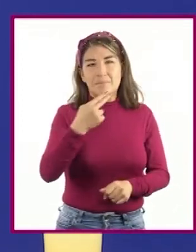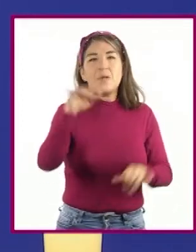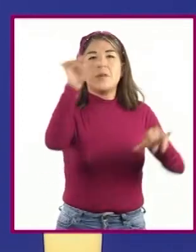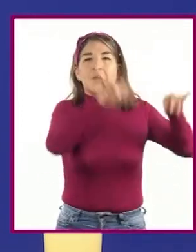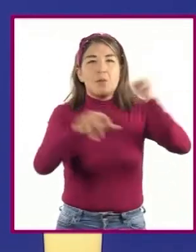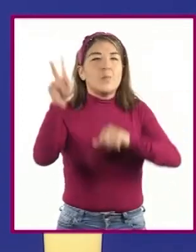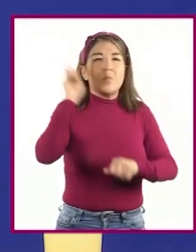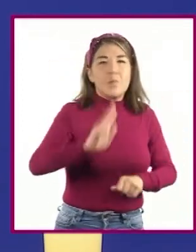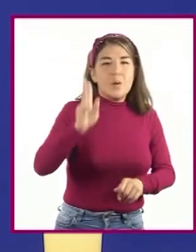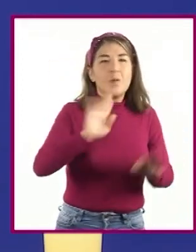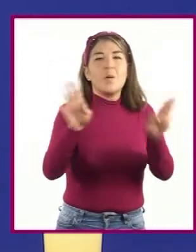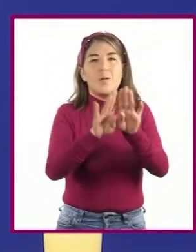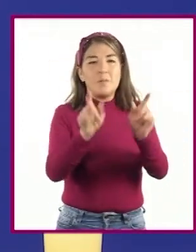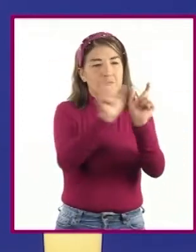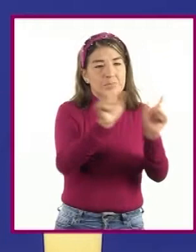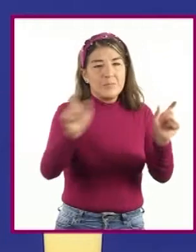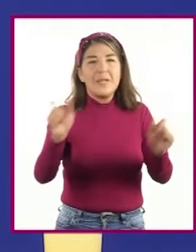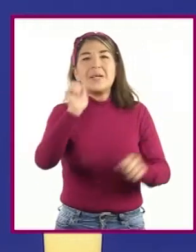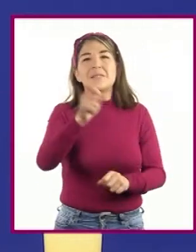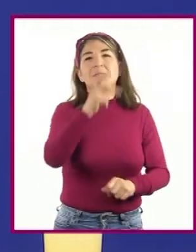experimentación y de la formulación de hipótesis.